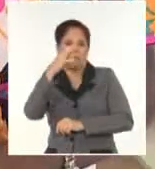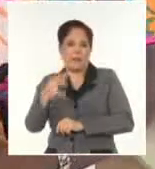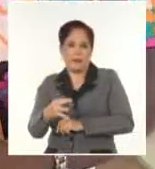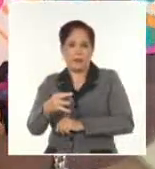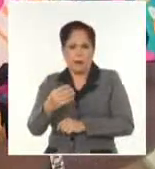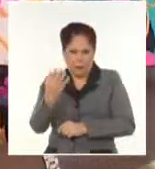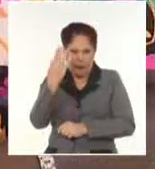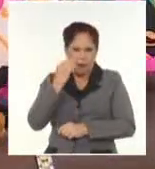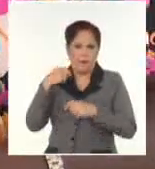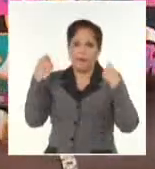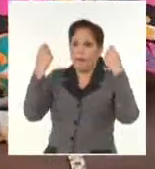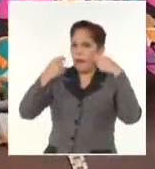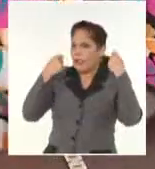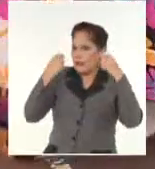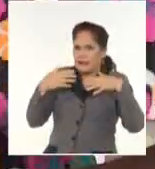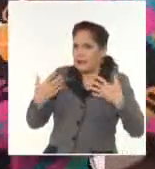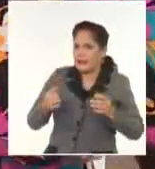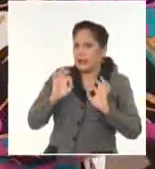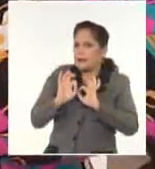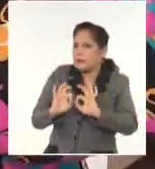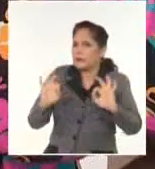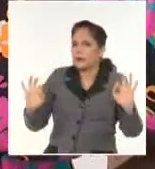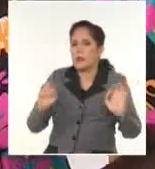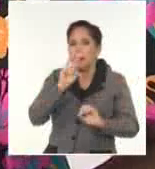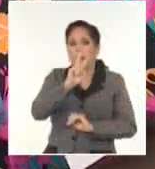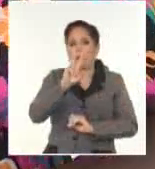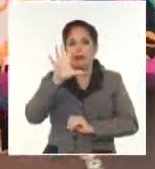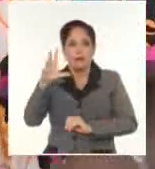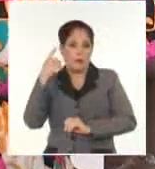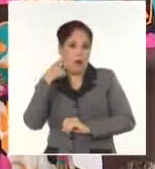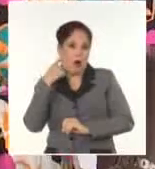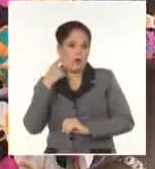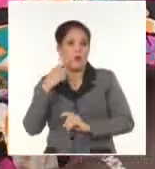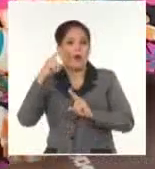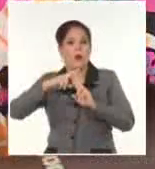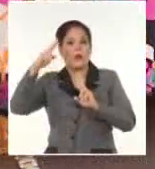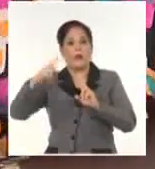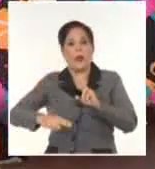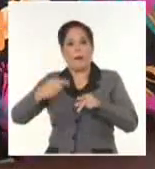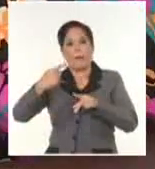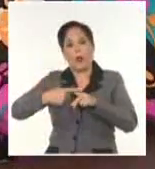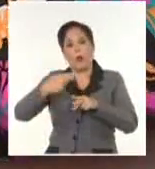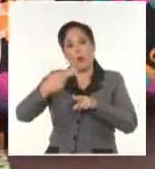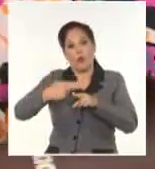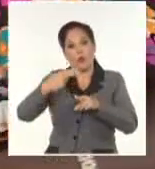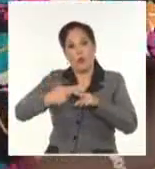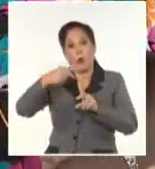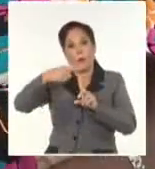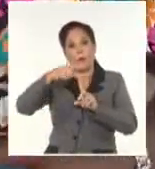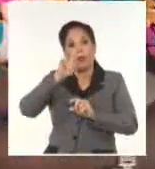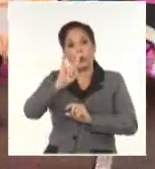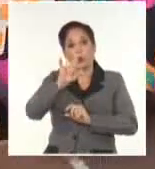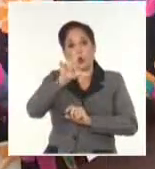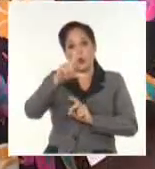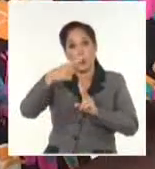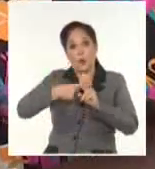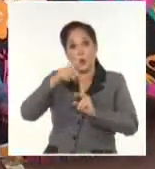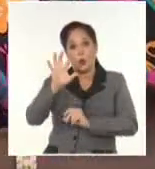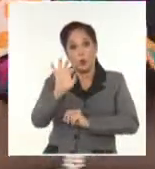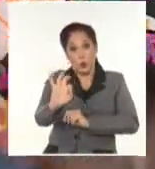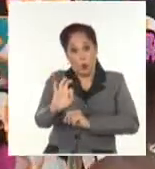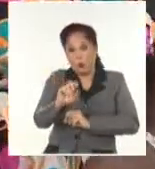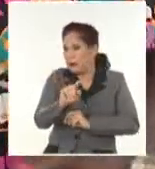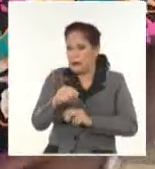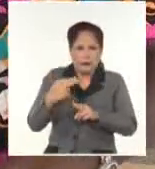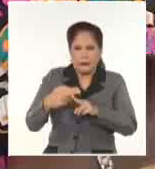este festival se dedica especialmente a los 25 años de Teatro Tuyo y por supuesto tiene como país invitado a México. ¿Qué